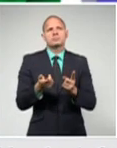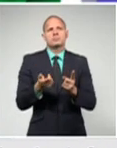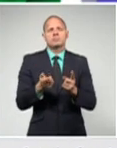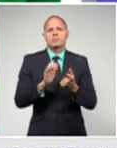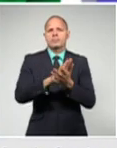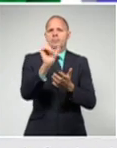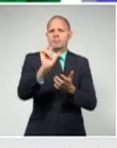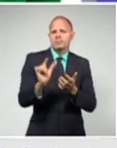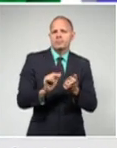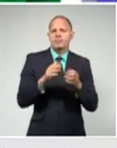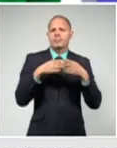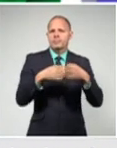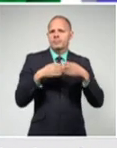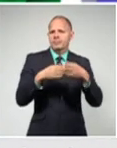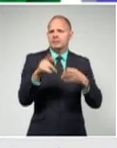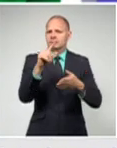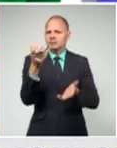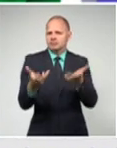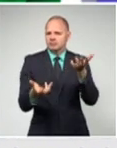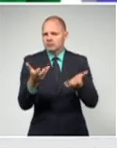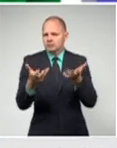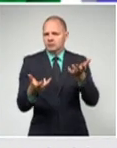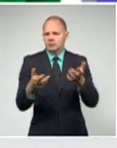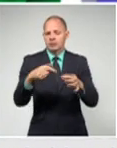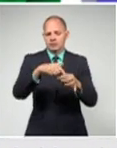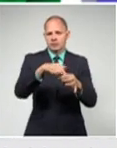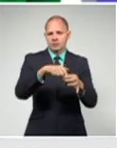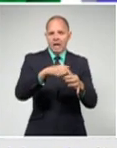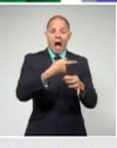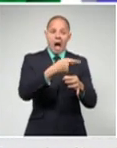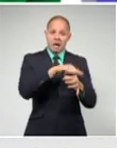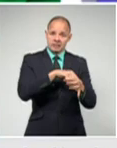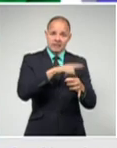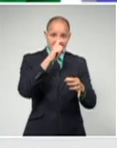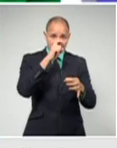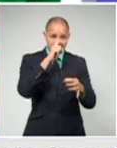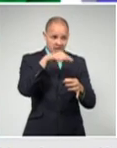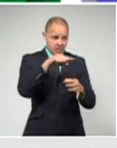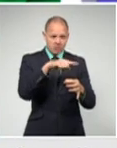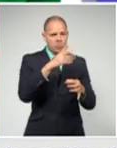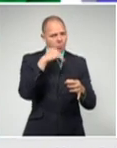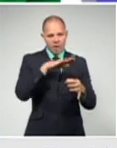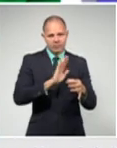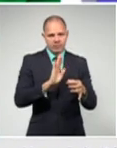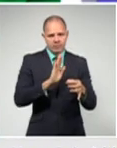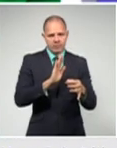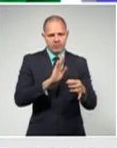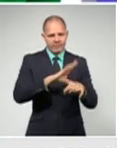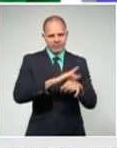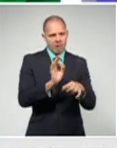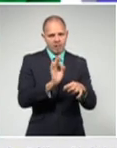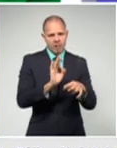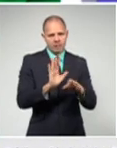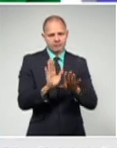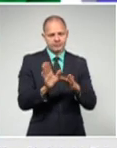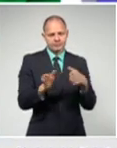Mayabeque, Granma, Cienfuegos y el municipio especial Isla de la Juventud. Y ya se acumulan en